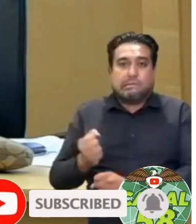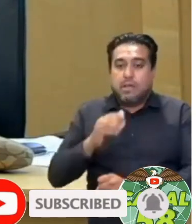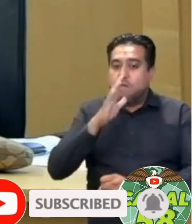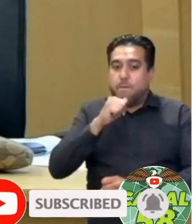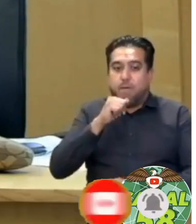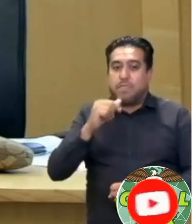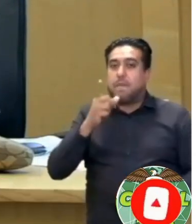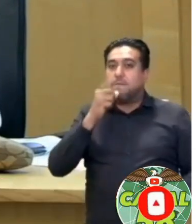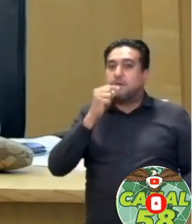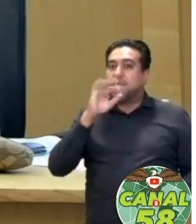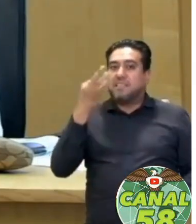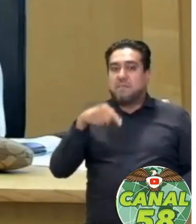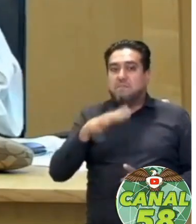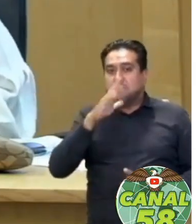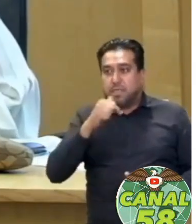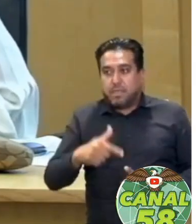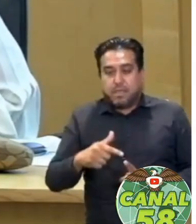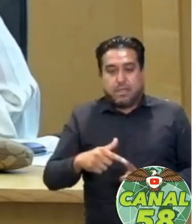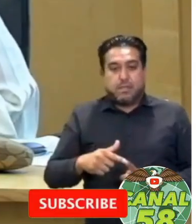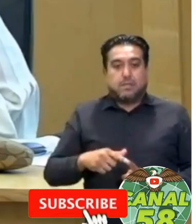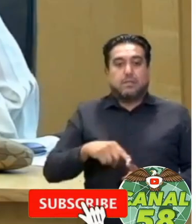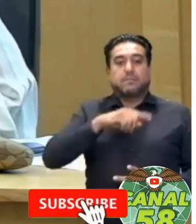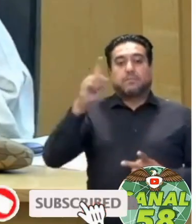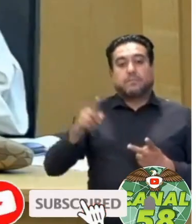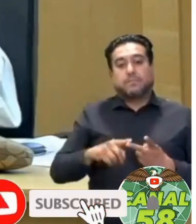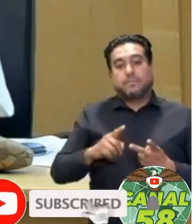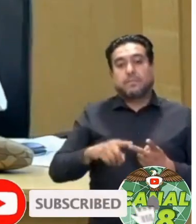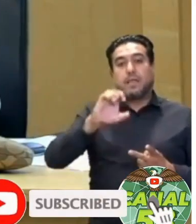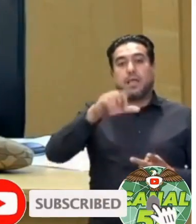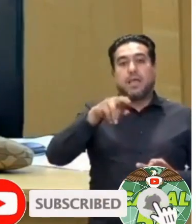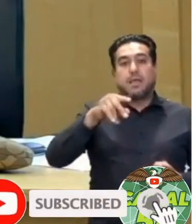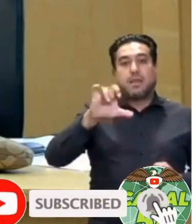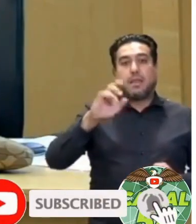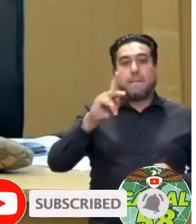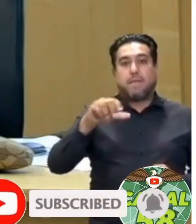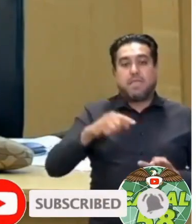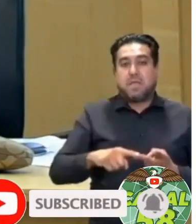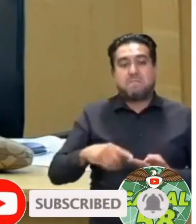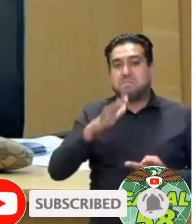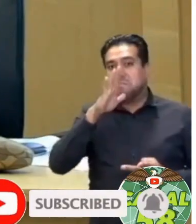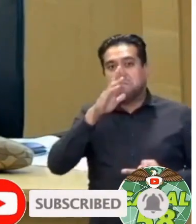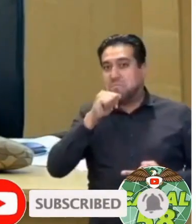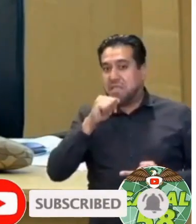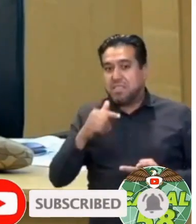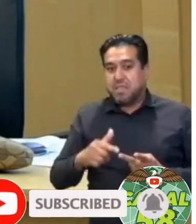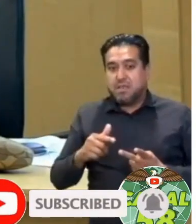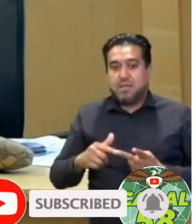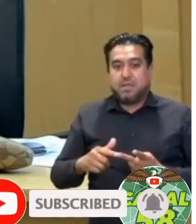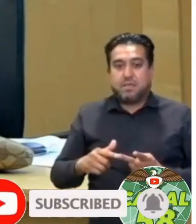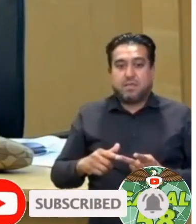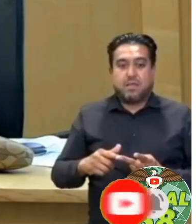con la Policía Federal. El presidente Enrique Peña Nieto tampoco pudo con